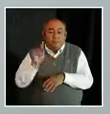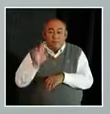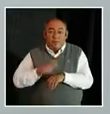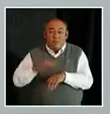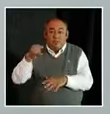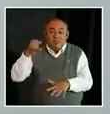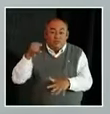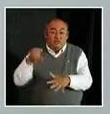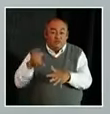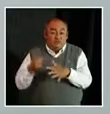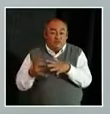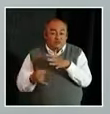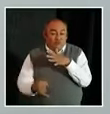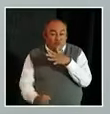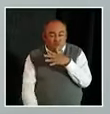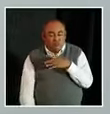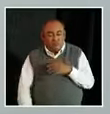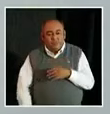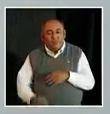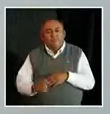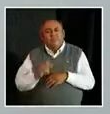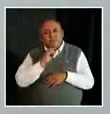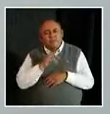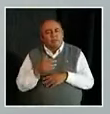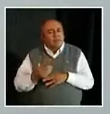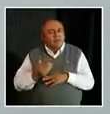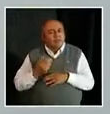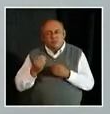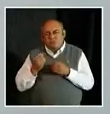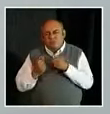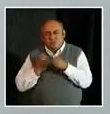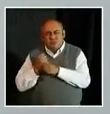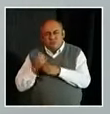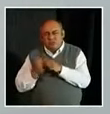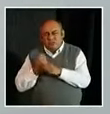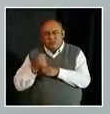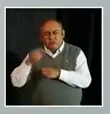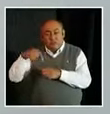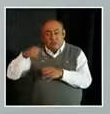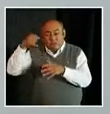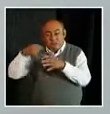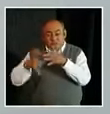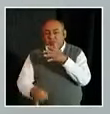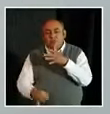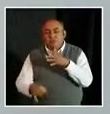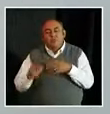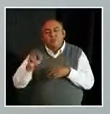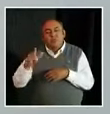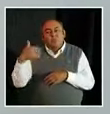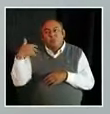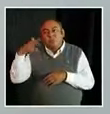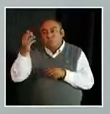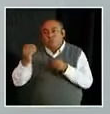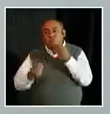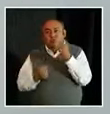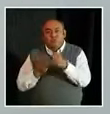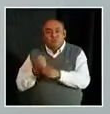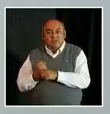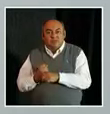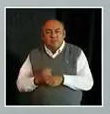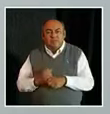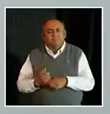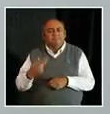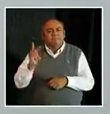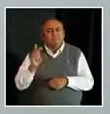profundos así se da. También hace muchos años que no se perforaban pozos profundos en Nuevo León. Eso es lo que te puedo decir. Sin